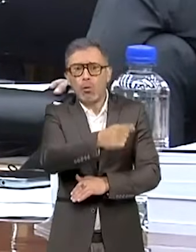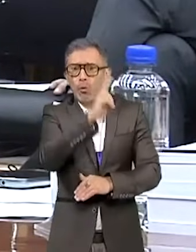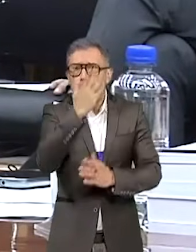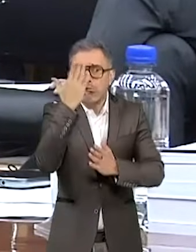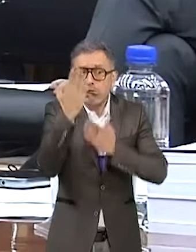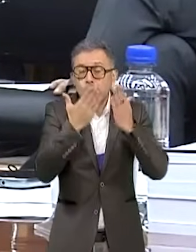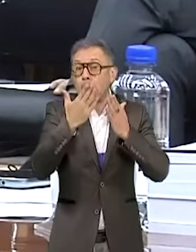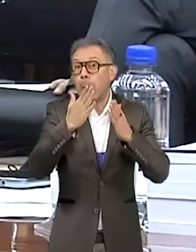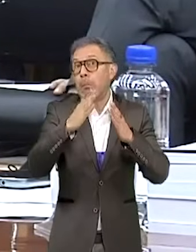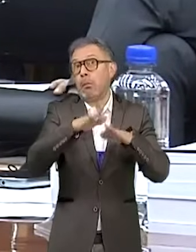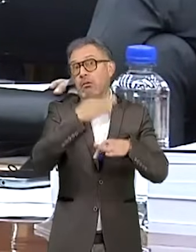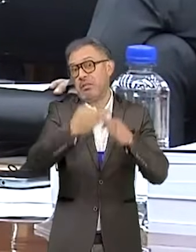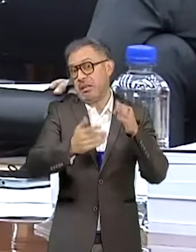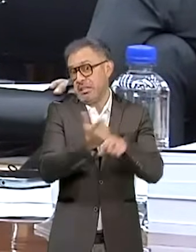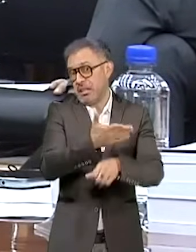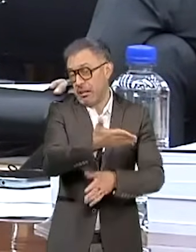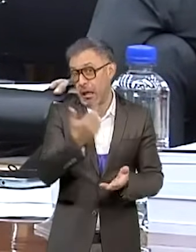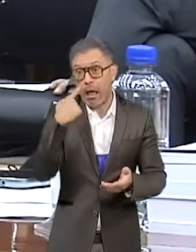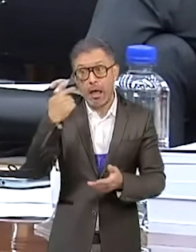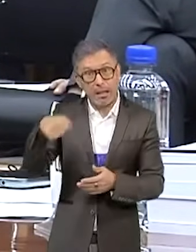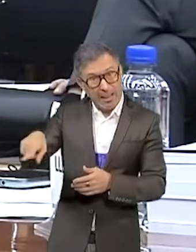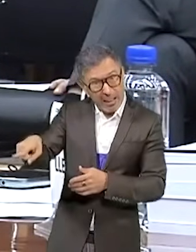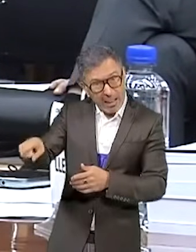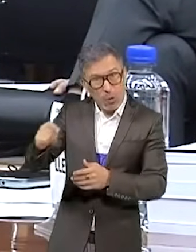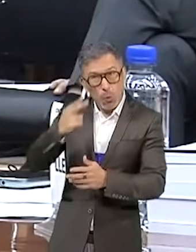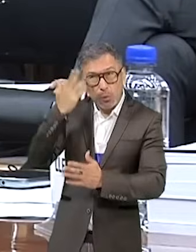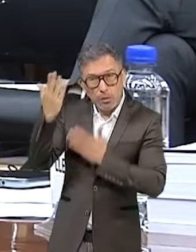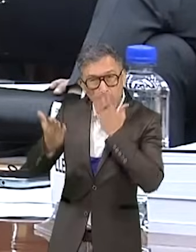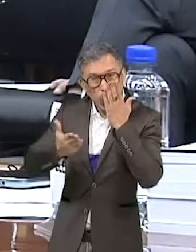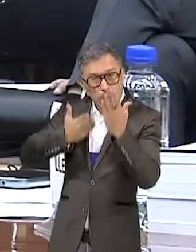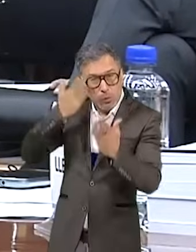pública y privada hay gente que estudia mucho y que